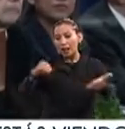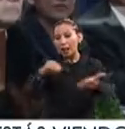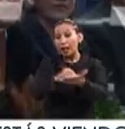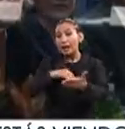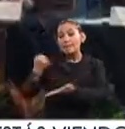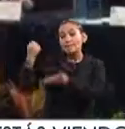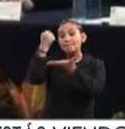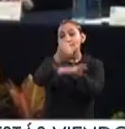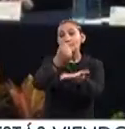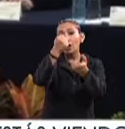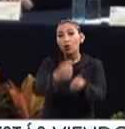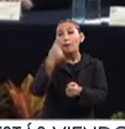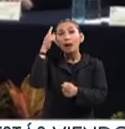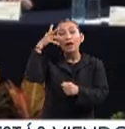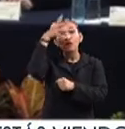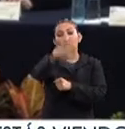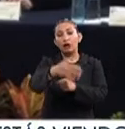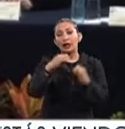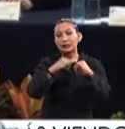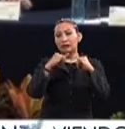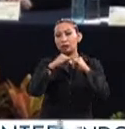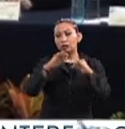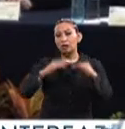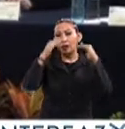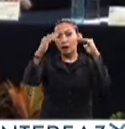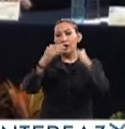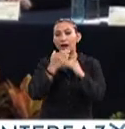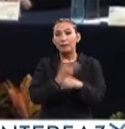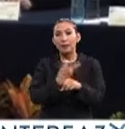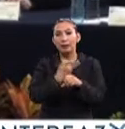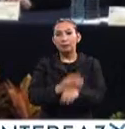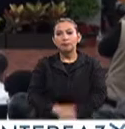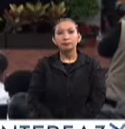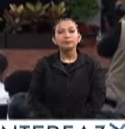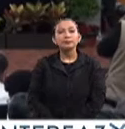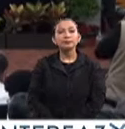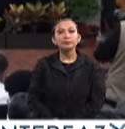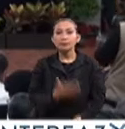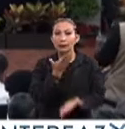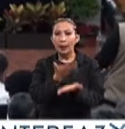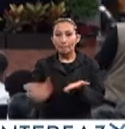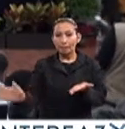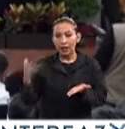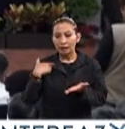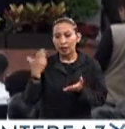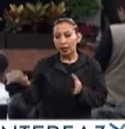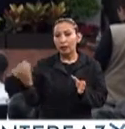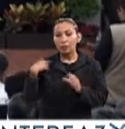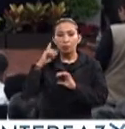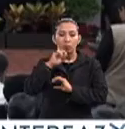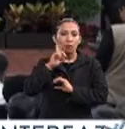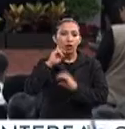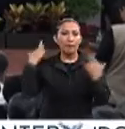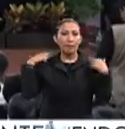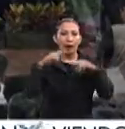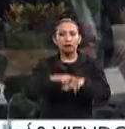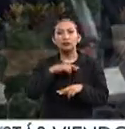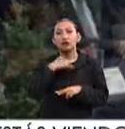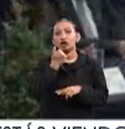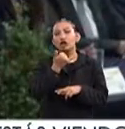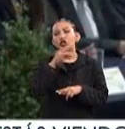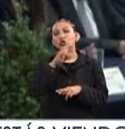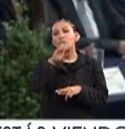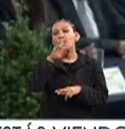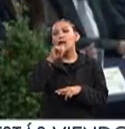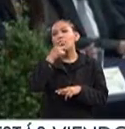y presupuestal para instituciones de educación media superior. Por su parte, la catedrática María Teresa Llurén